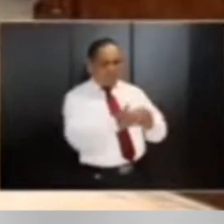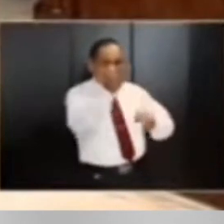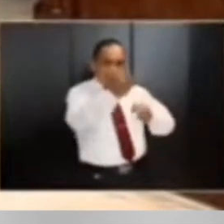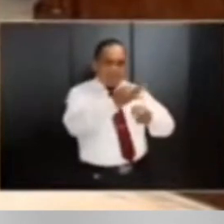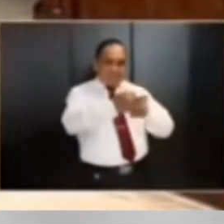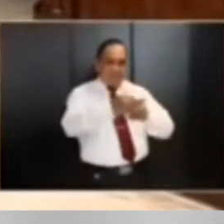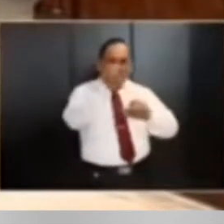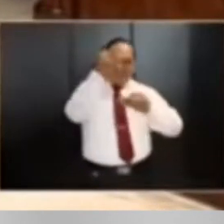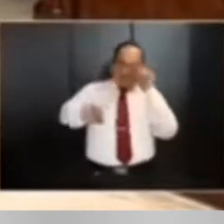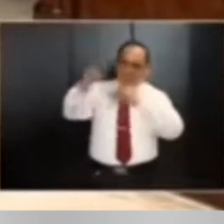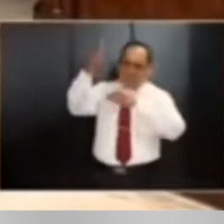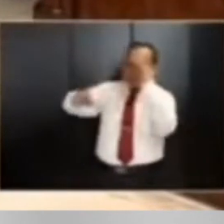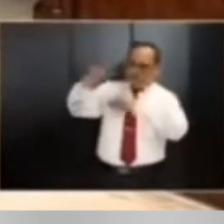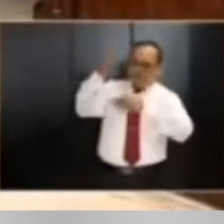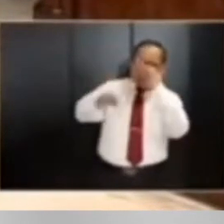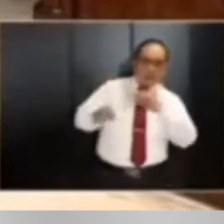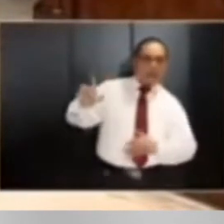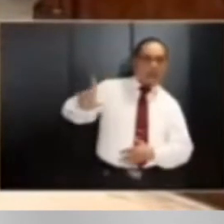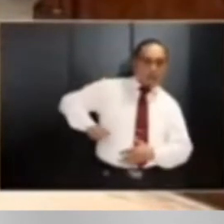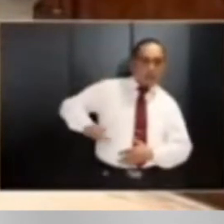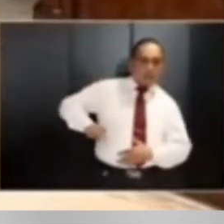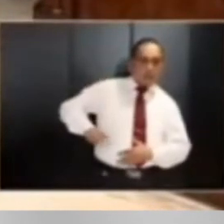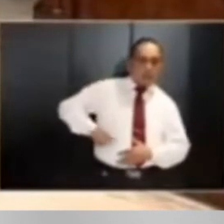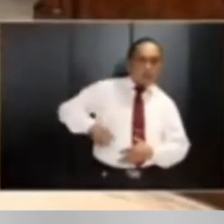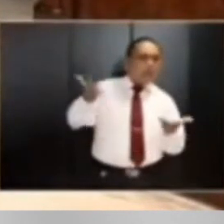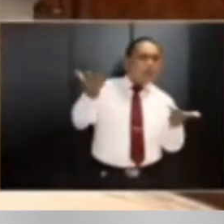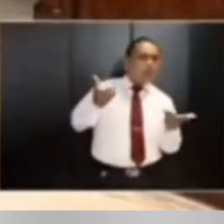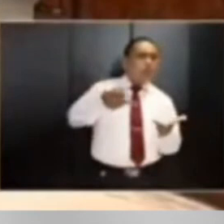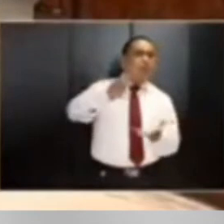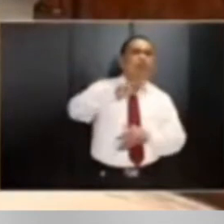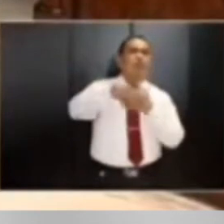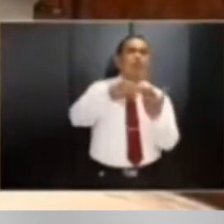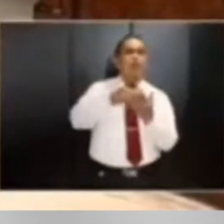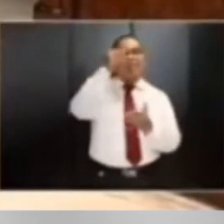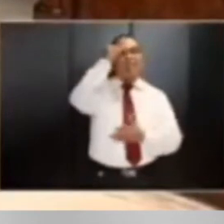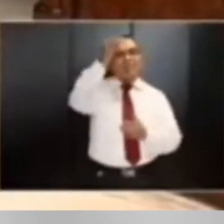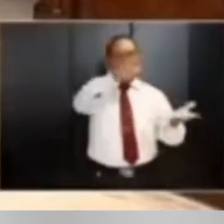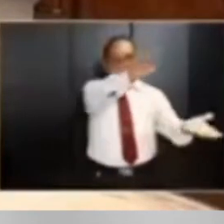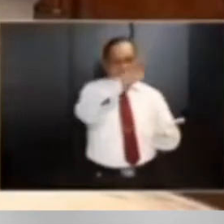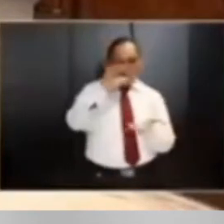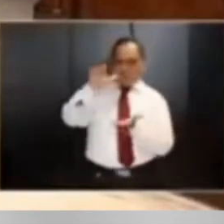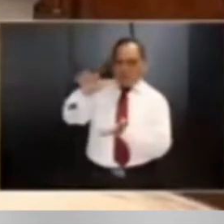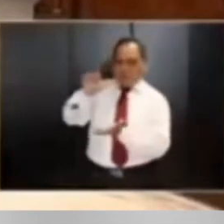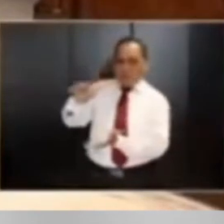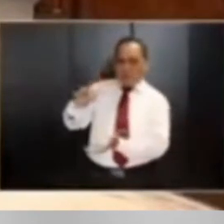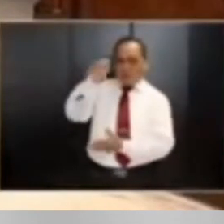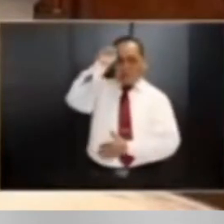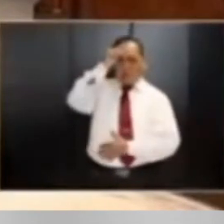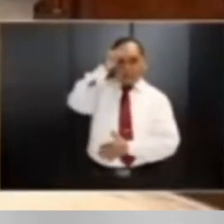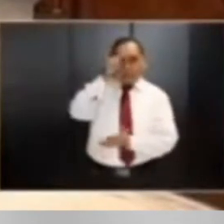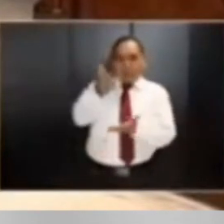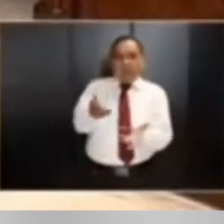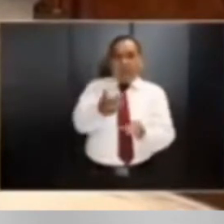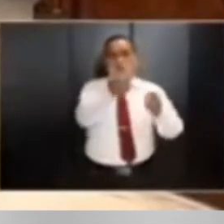ese partido que hoy afortunadamente para los hidalguenses el pri el pan y el verde